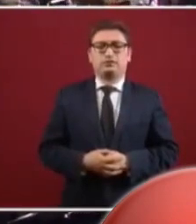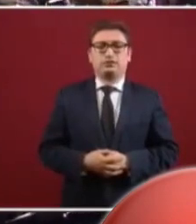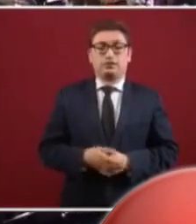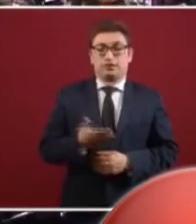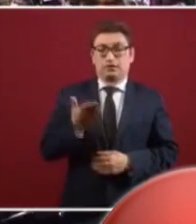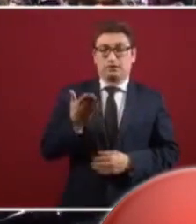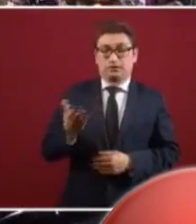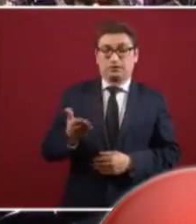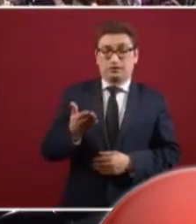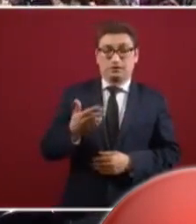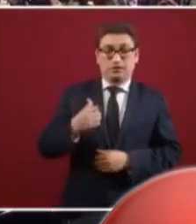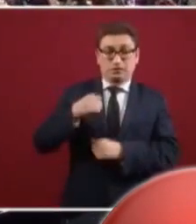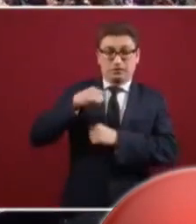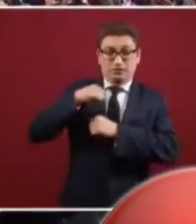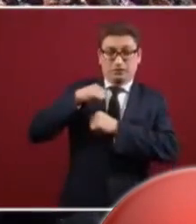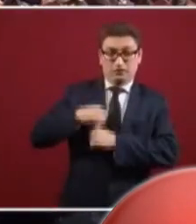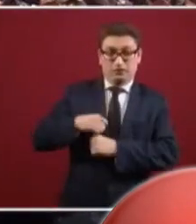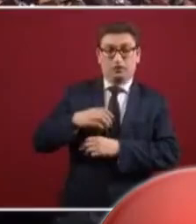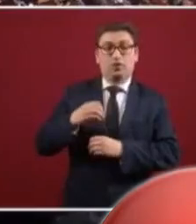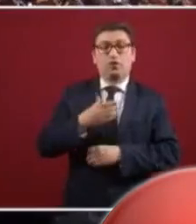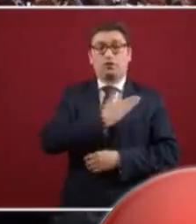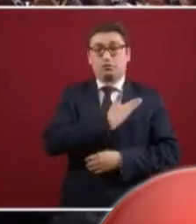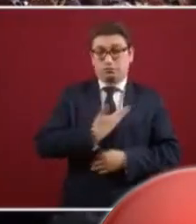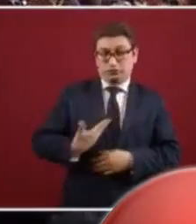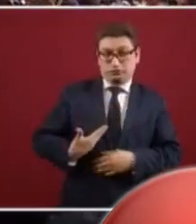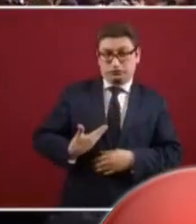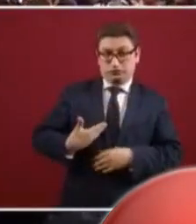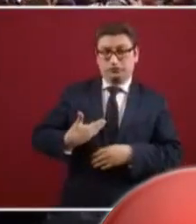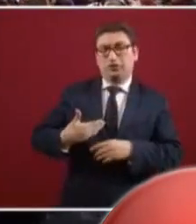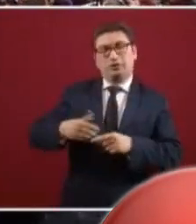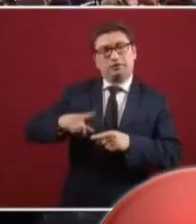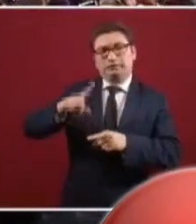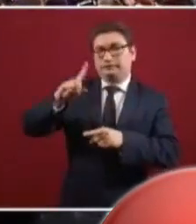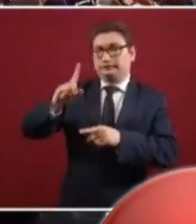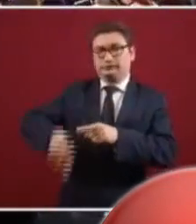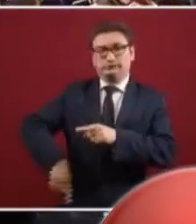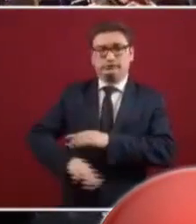revocar el mandato al presidente,